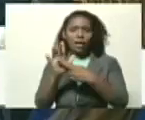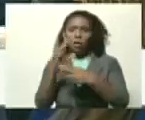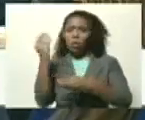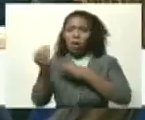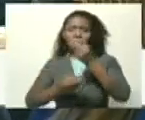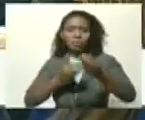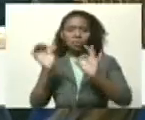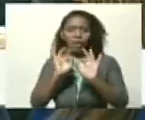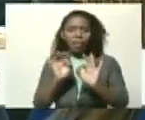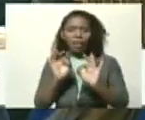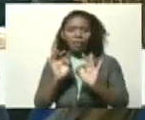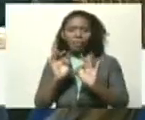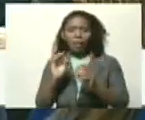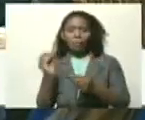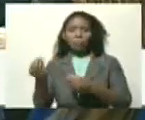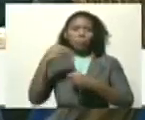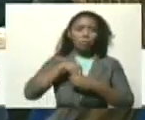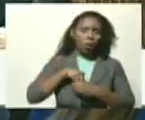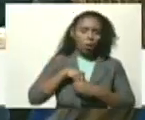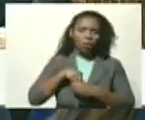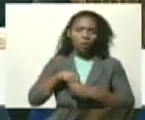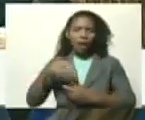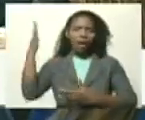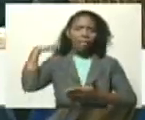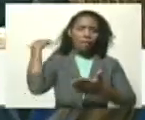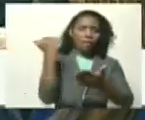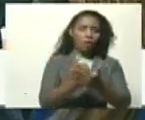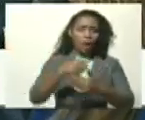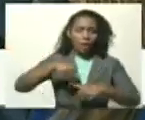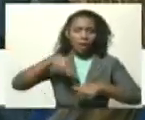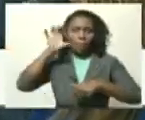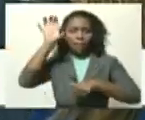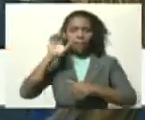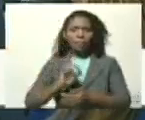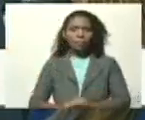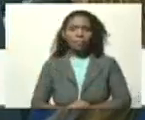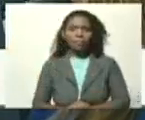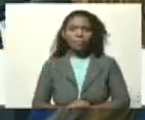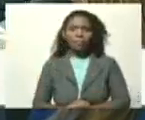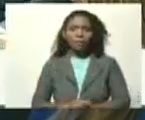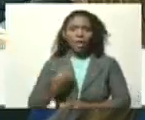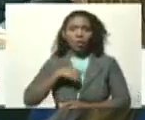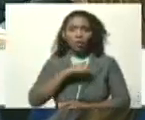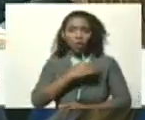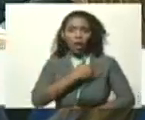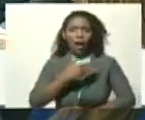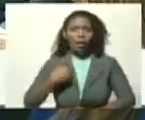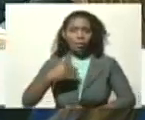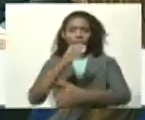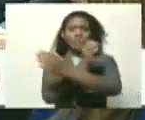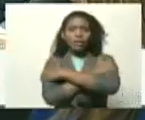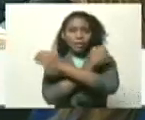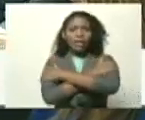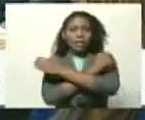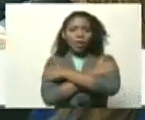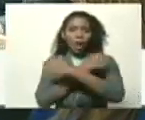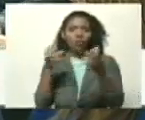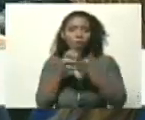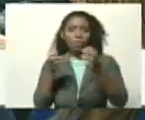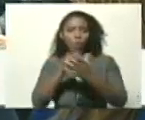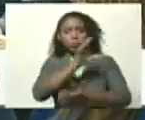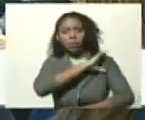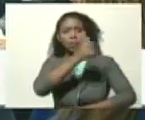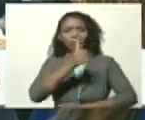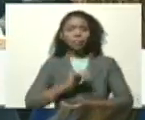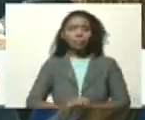la intervención, la traición a la patria. Nosotros queremos felicitar a la Junta Directiva,